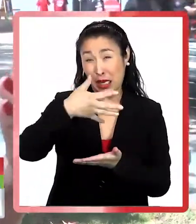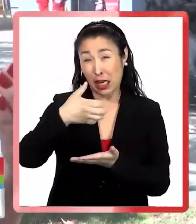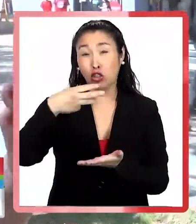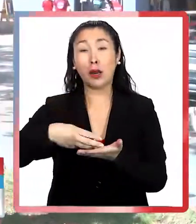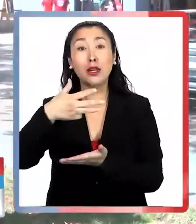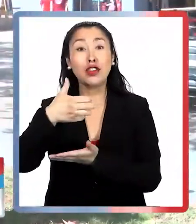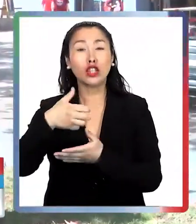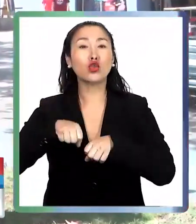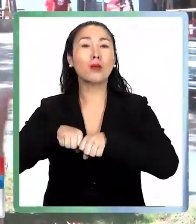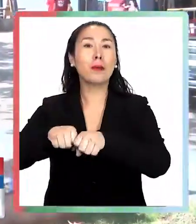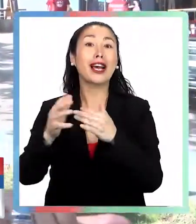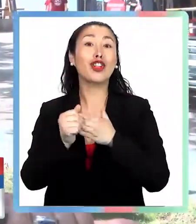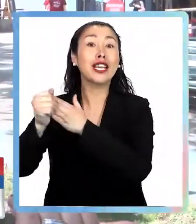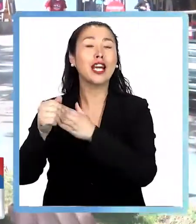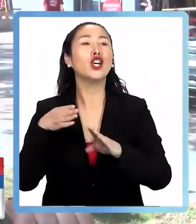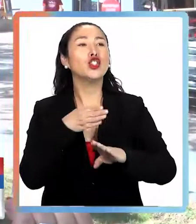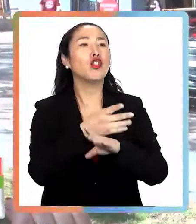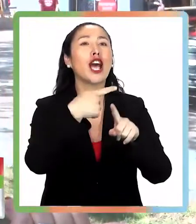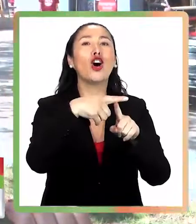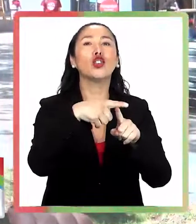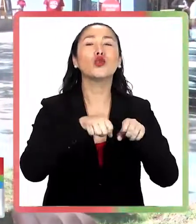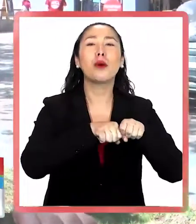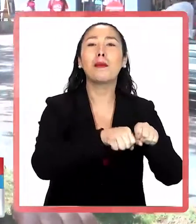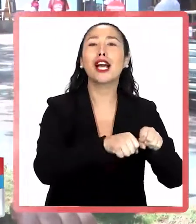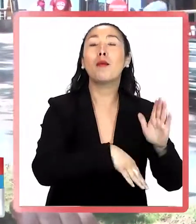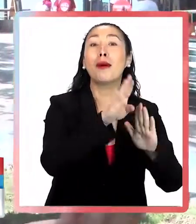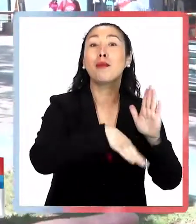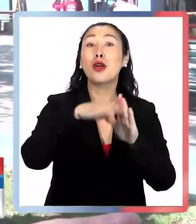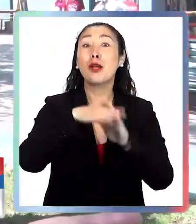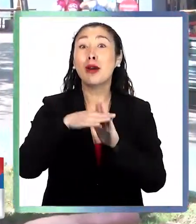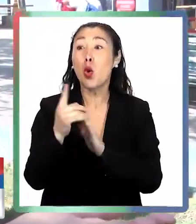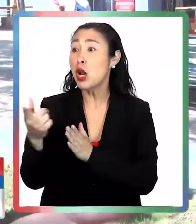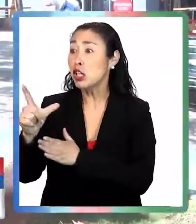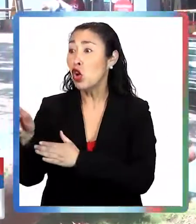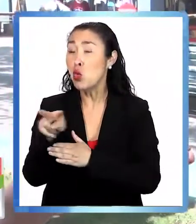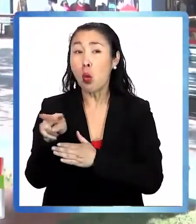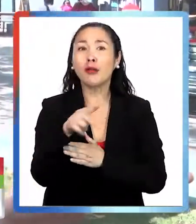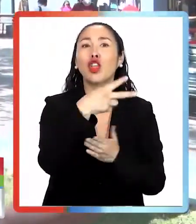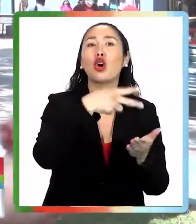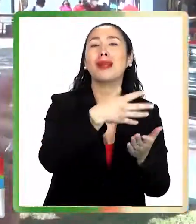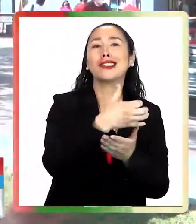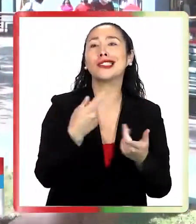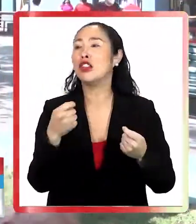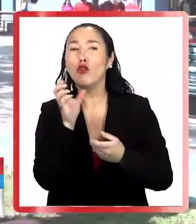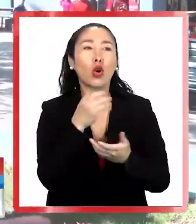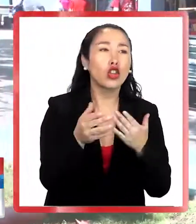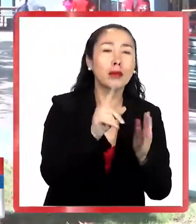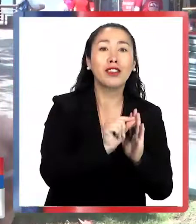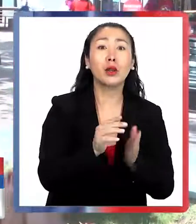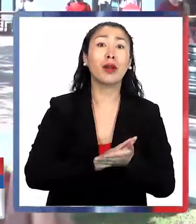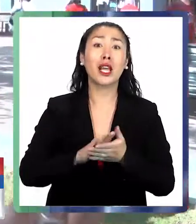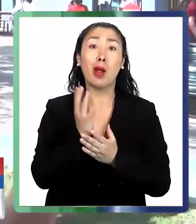3.900 pesos en el Lidl, yo, por ejemplo, voy al supermercado mayor y lo compro a 2.500 pesos, el mismo litro, siendo cuestión de caminar. Y lo otro es cuando suben